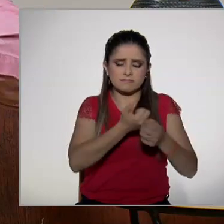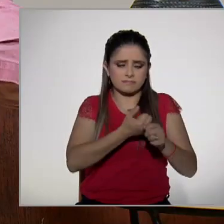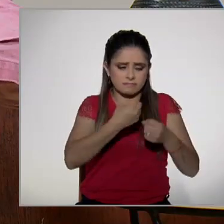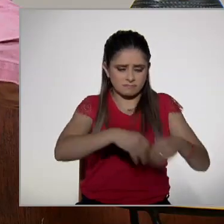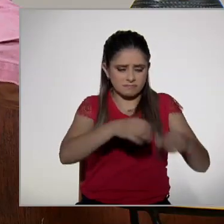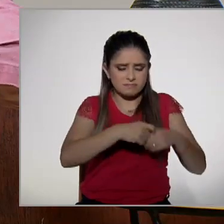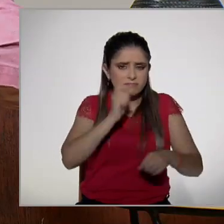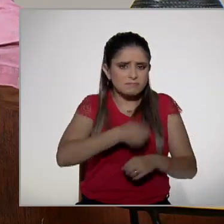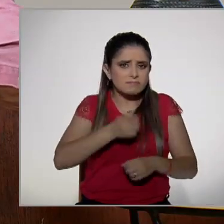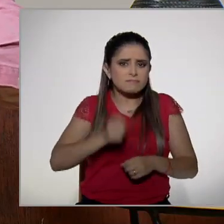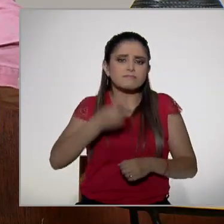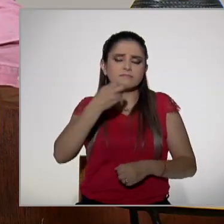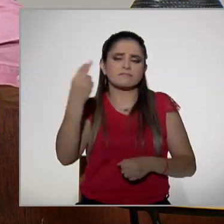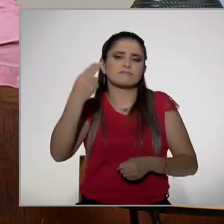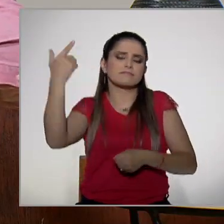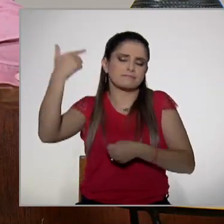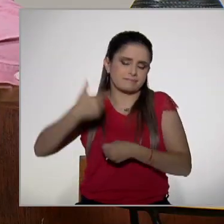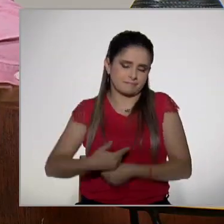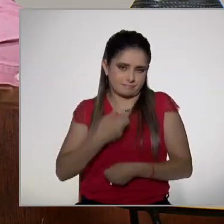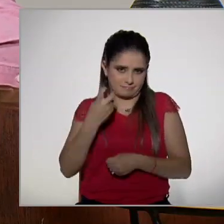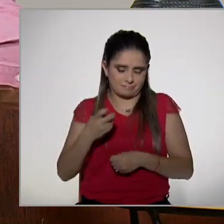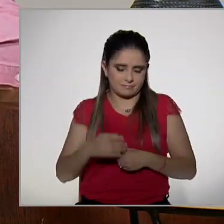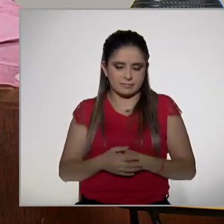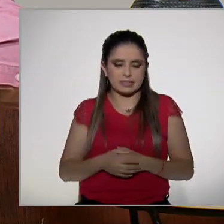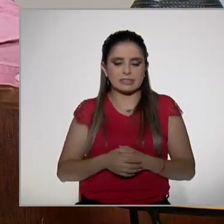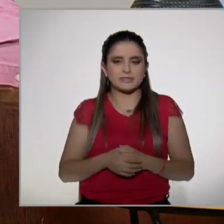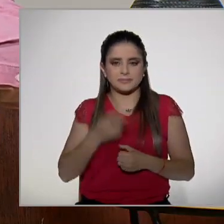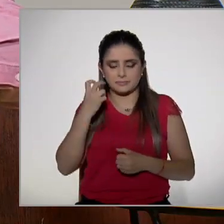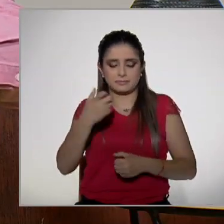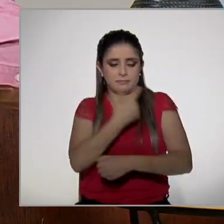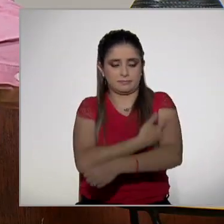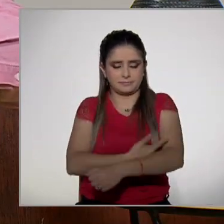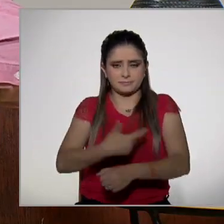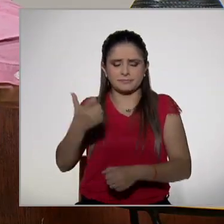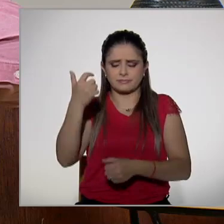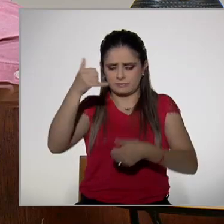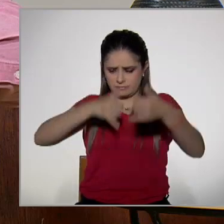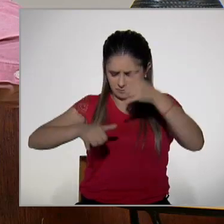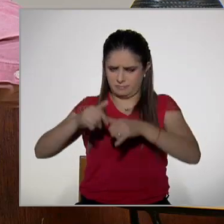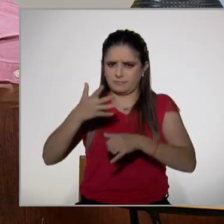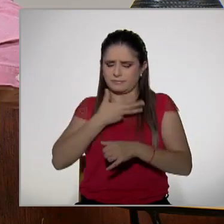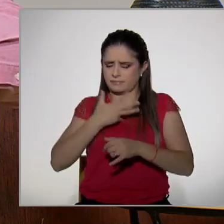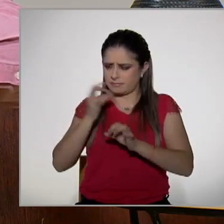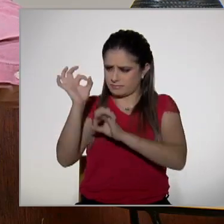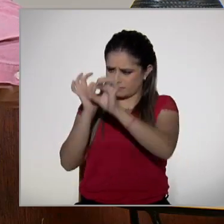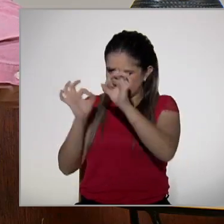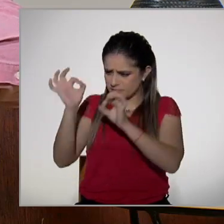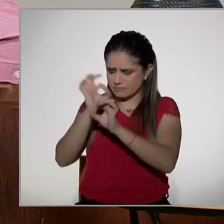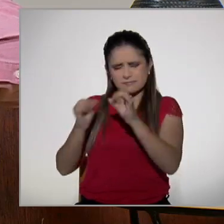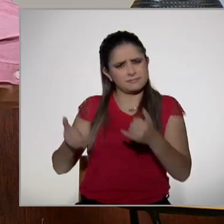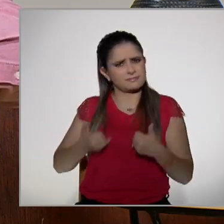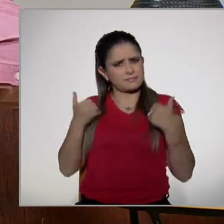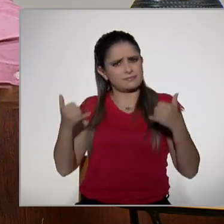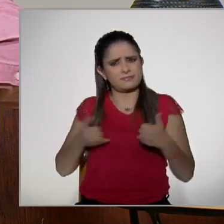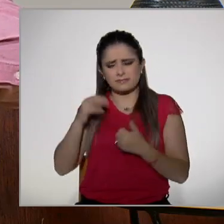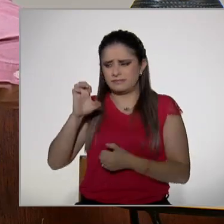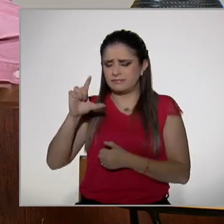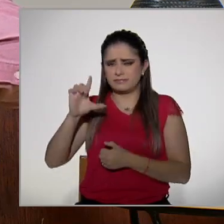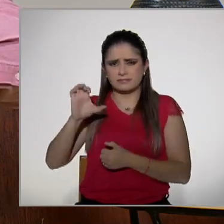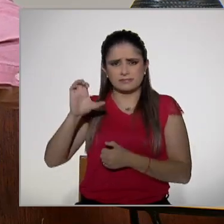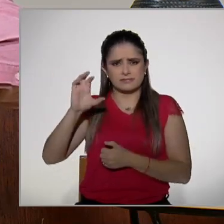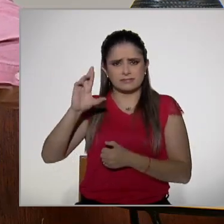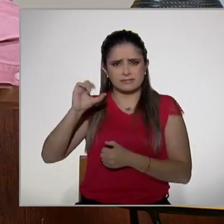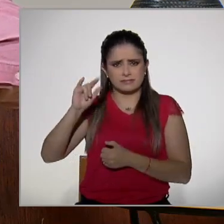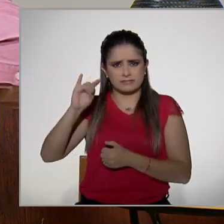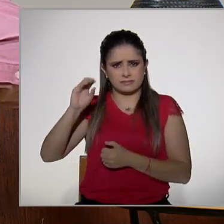tipos de esto es bien importante entonces el hecho de que haya formas jóvenes de red de de glóbulos rojos perdón de eritrocitos o